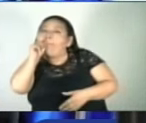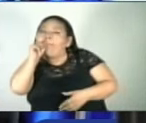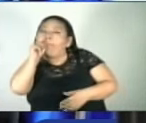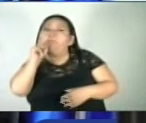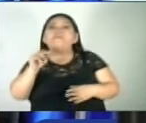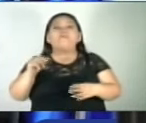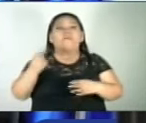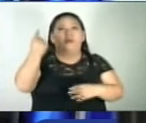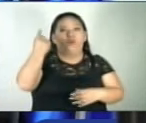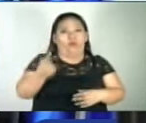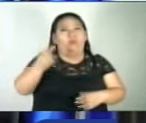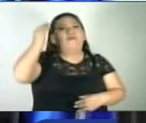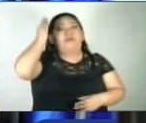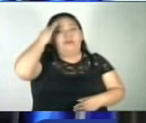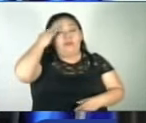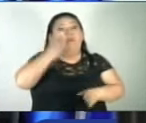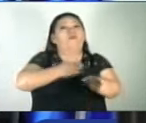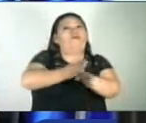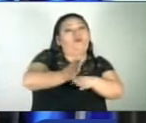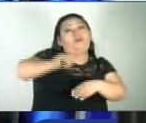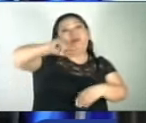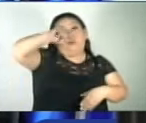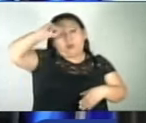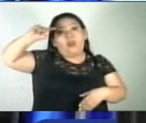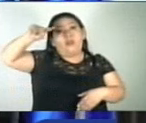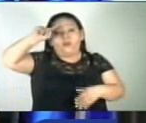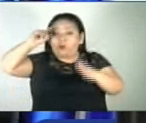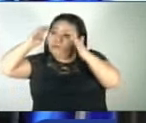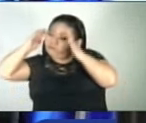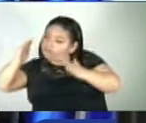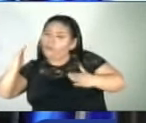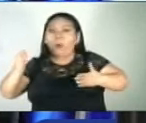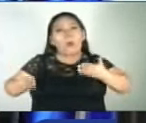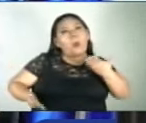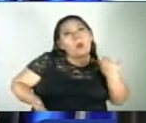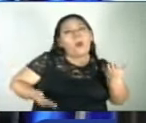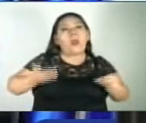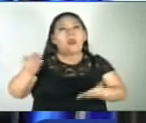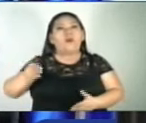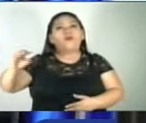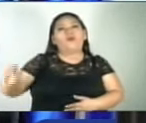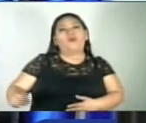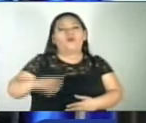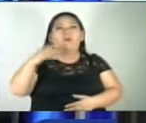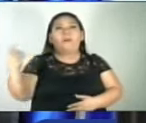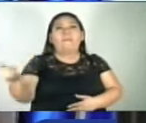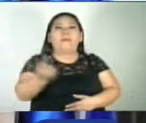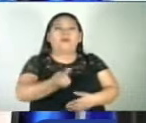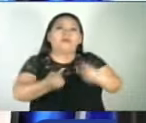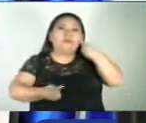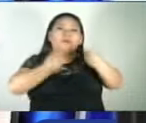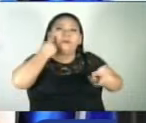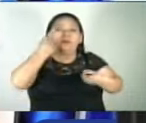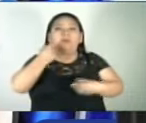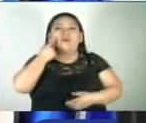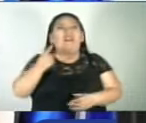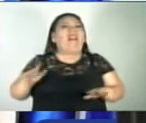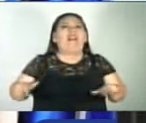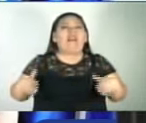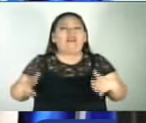más talento humano especializado para poder servir de mejor manera a los nuevos turistas que nos están viniendo. Es decir, aquí